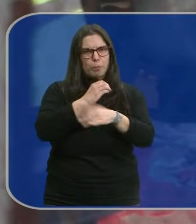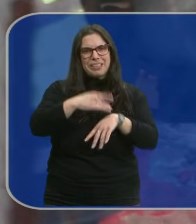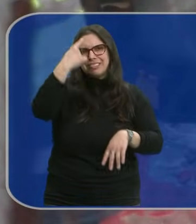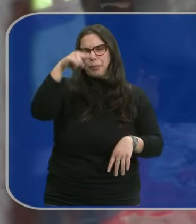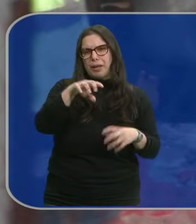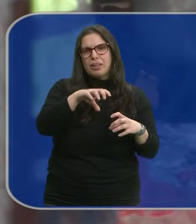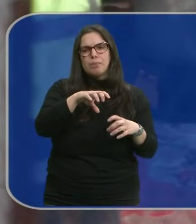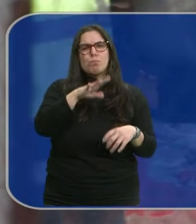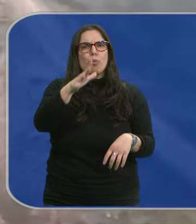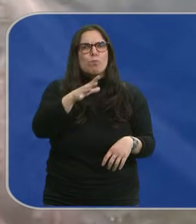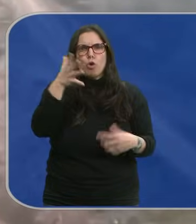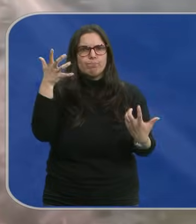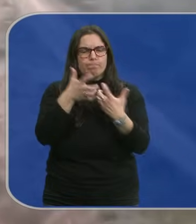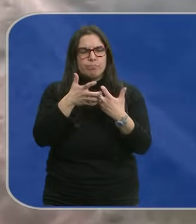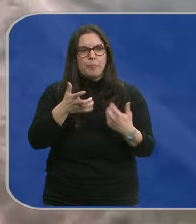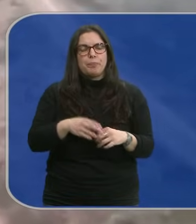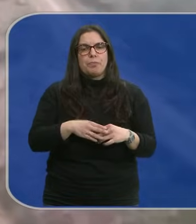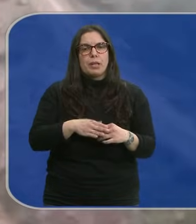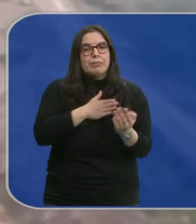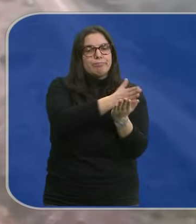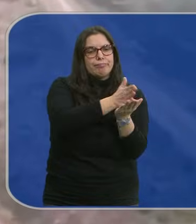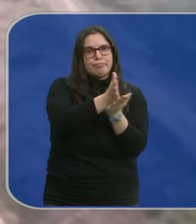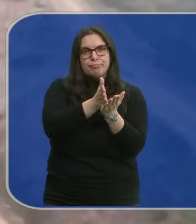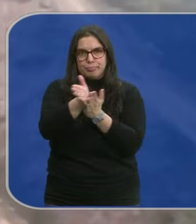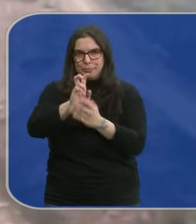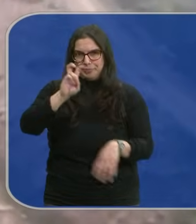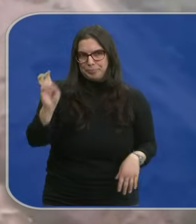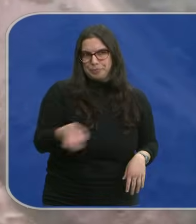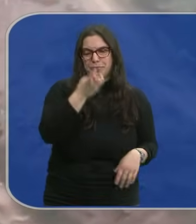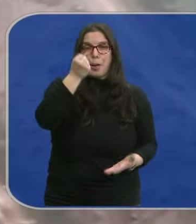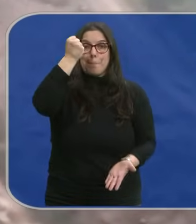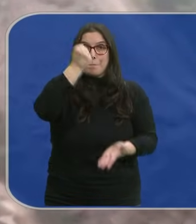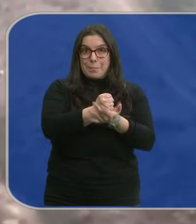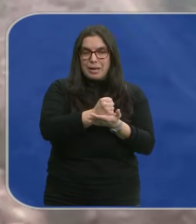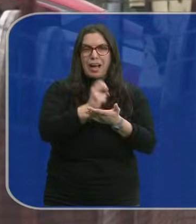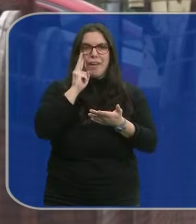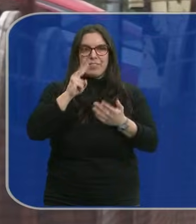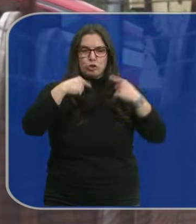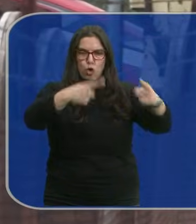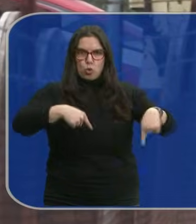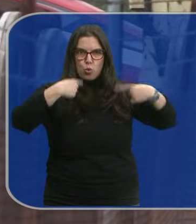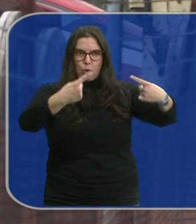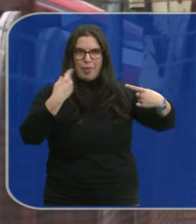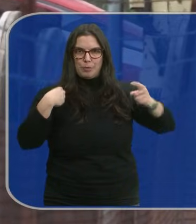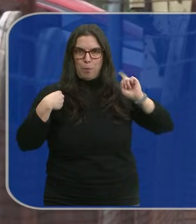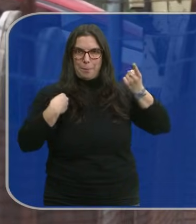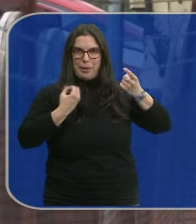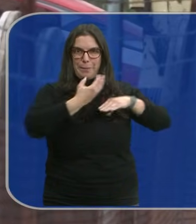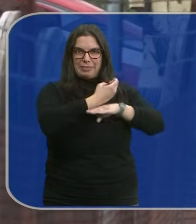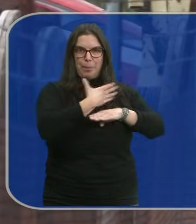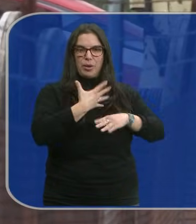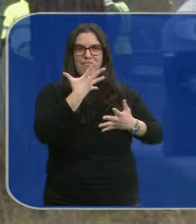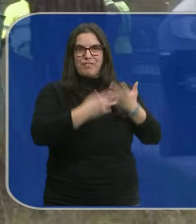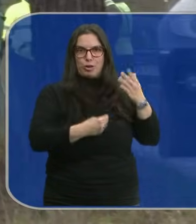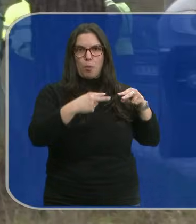causa exacta de la tragedia. Sobre la mesa hay varios elementos, las marcas que han aparecido en las ruedas de lirio que podrían apuntar a un fallo